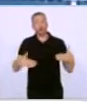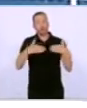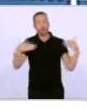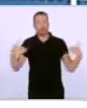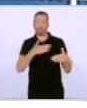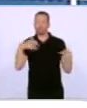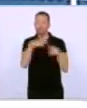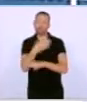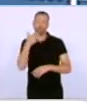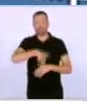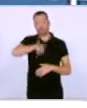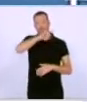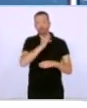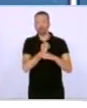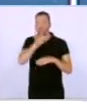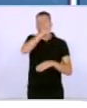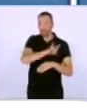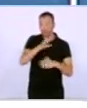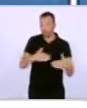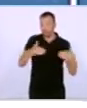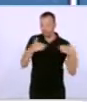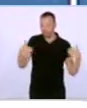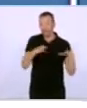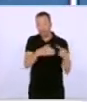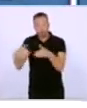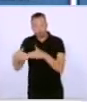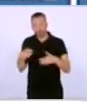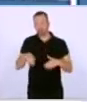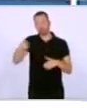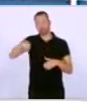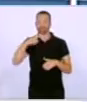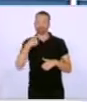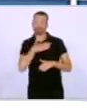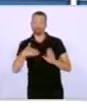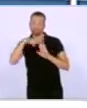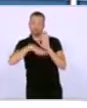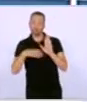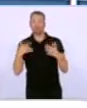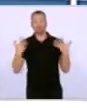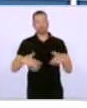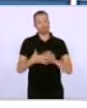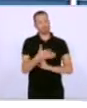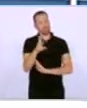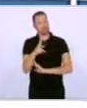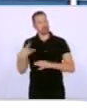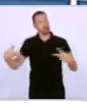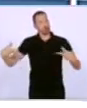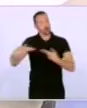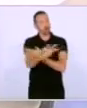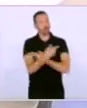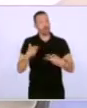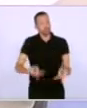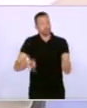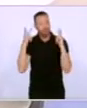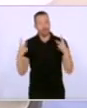hay muchos colectivos que ante estas intenciones anuncian un recorte de derechos y de libertades para muchas personas en